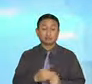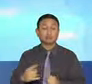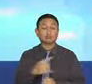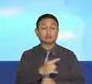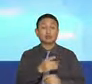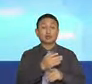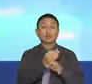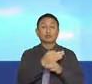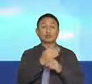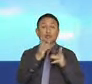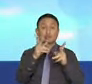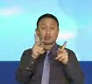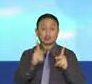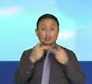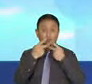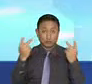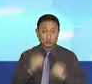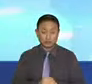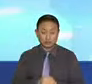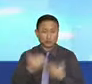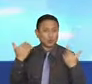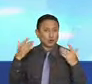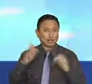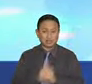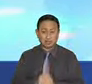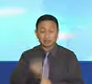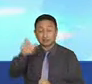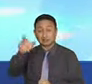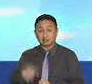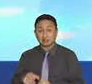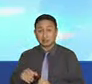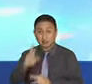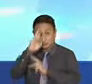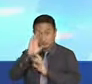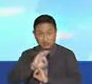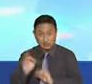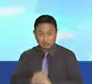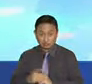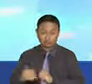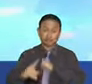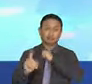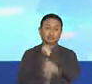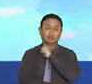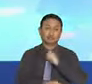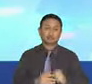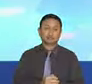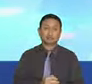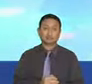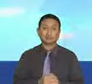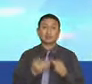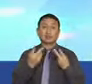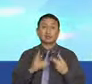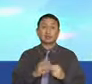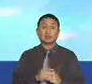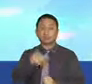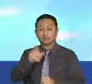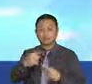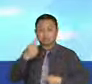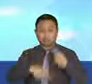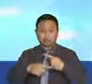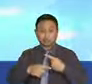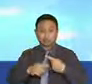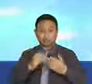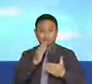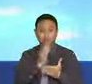penales o administrativas a los servidores públicos que no acaten la Norma pero también pone límites a los comerciantes